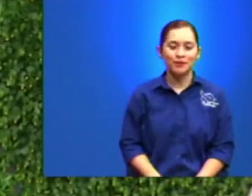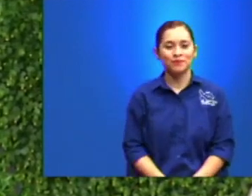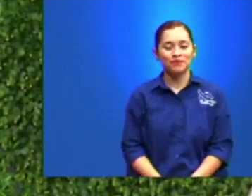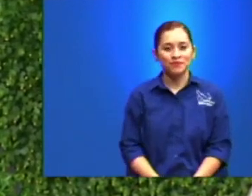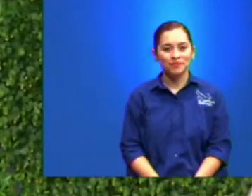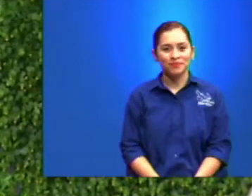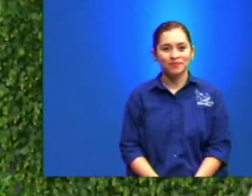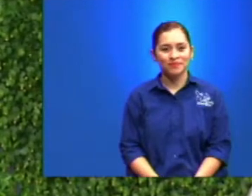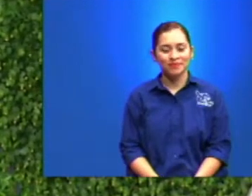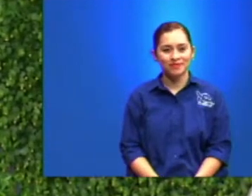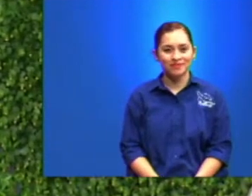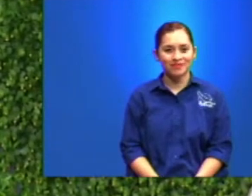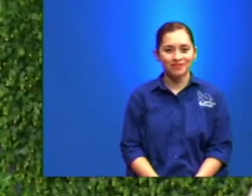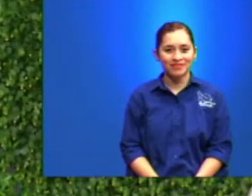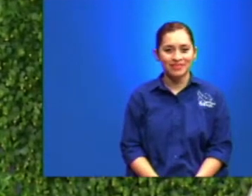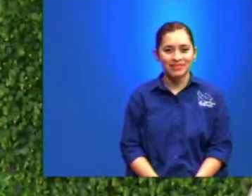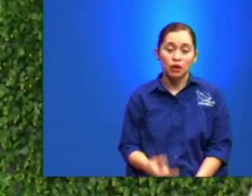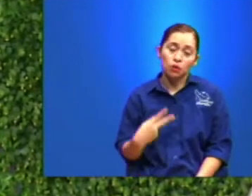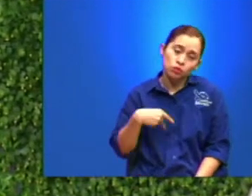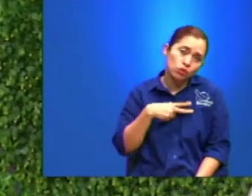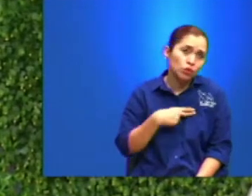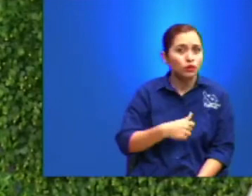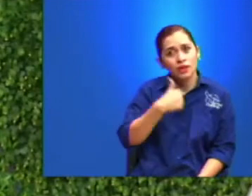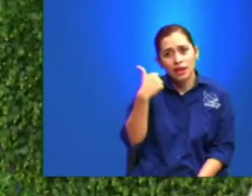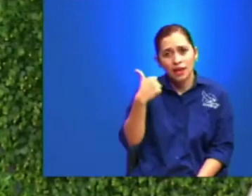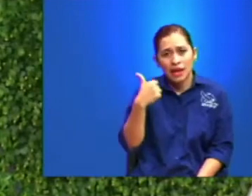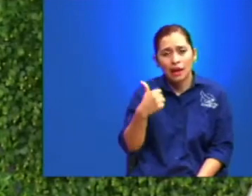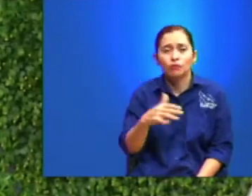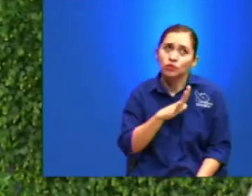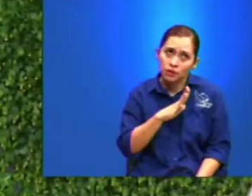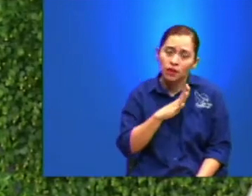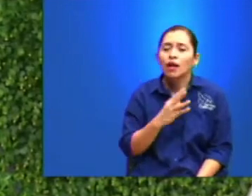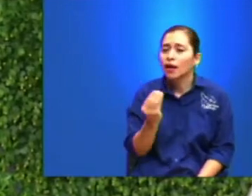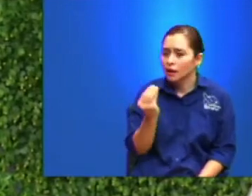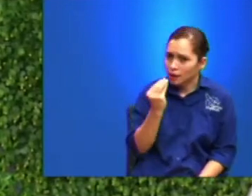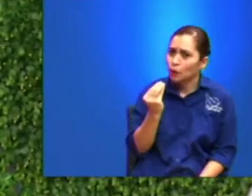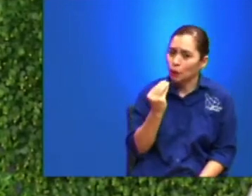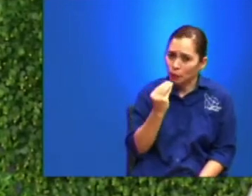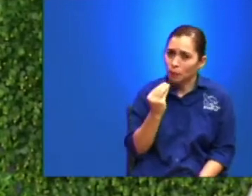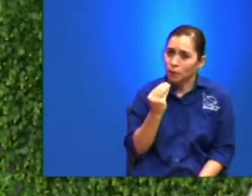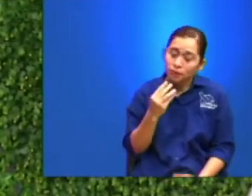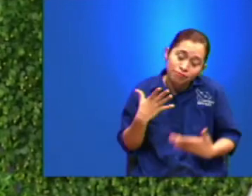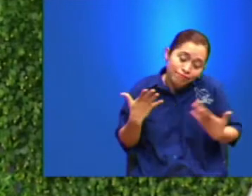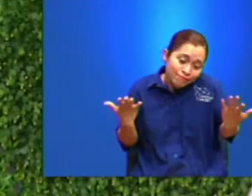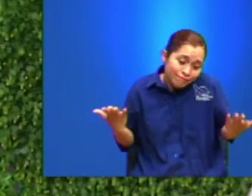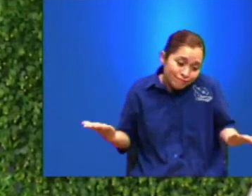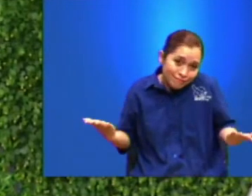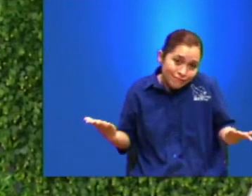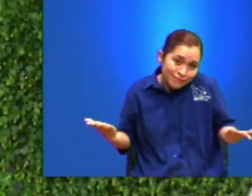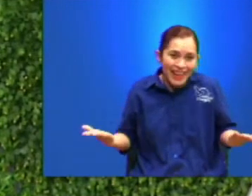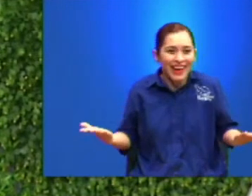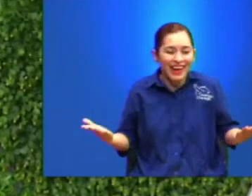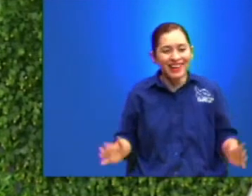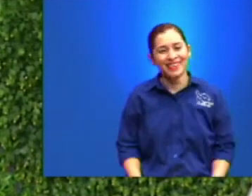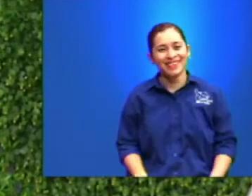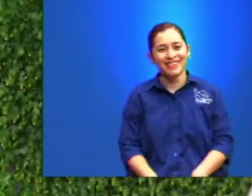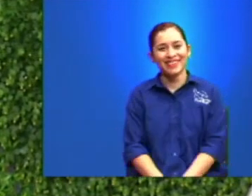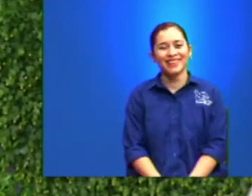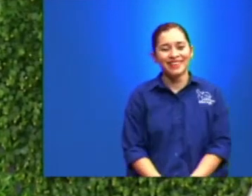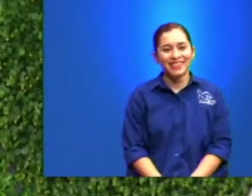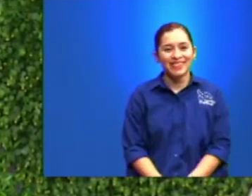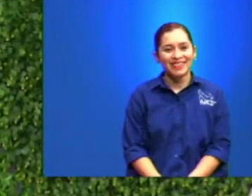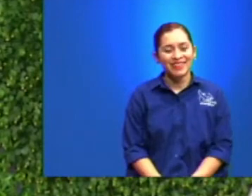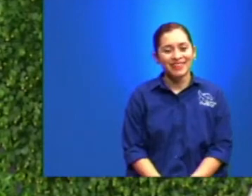animó a humillarnos a donde fueres haz lo que vieres dice primera de sergio así